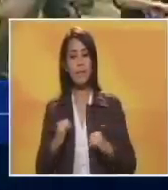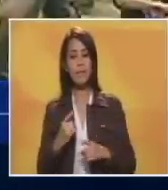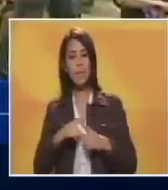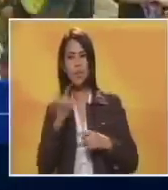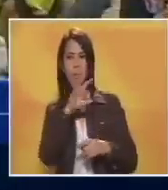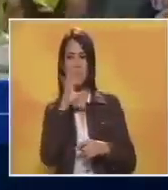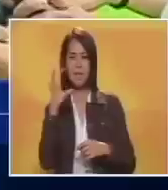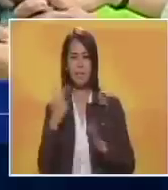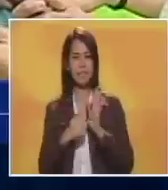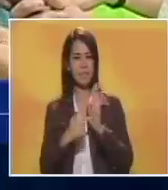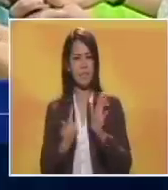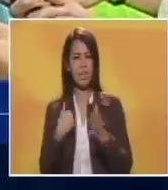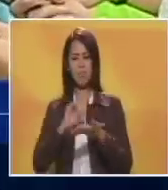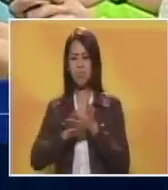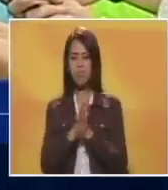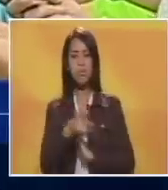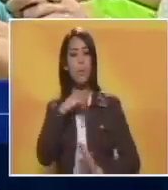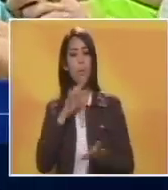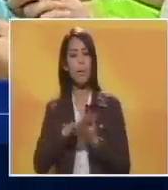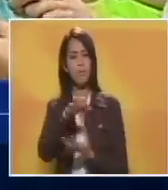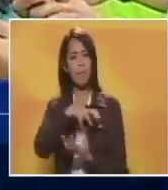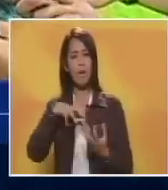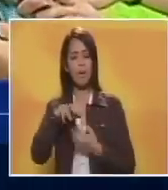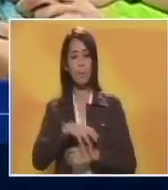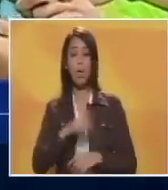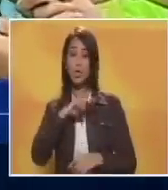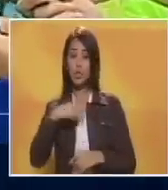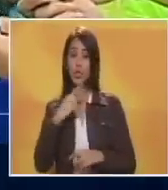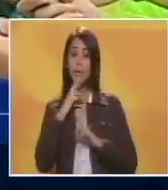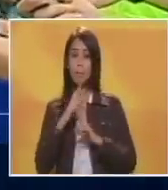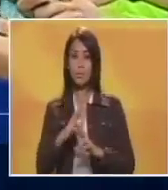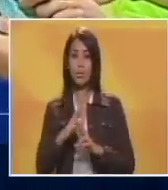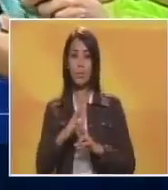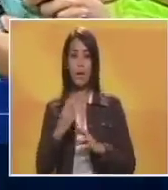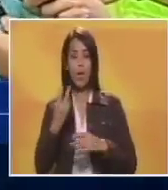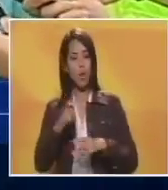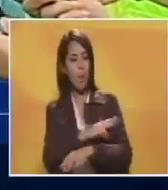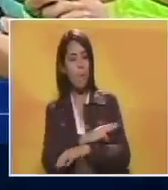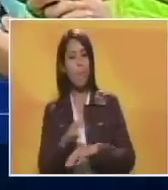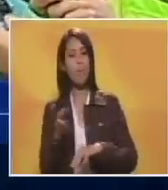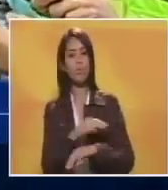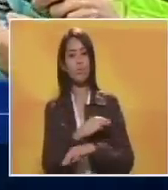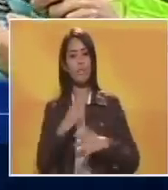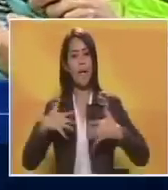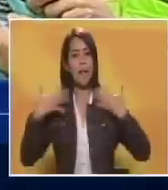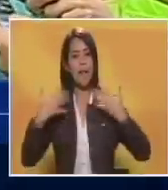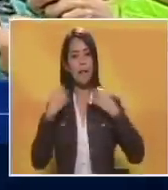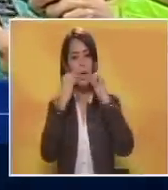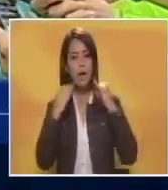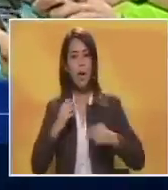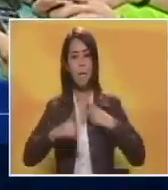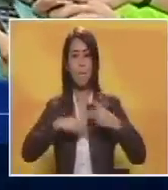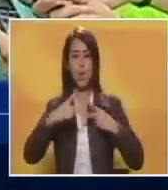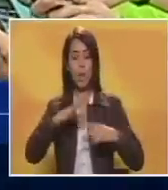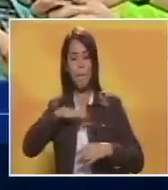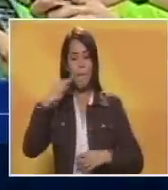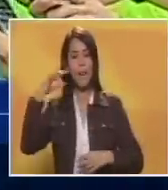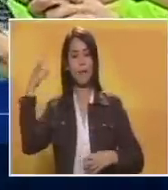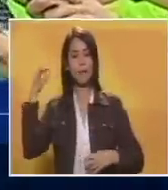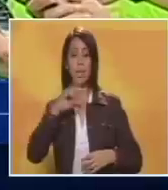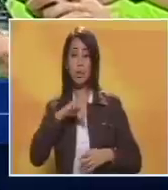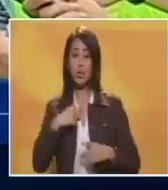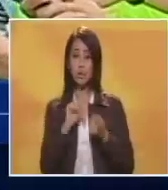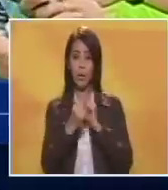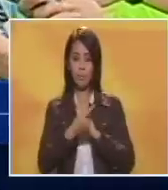que lo que llevan es destrucción, muerte y violencia, nosotros le respondemos con música, con alegría, con producción, con esperanza. Somos